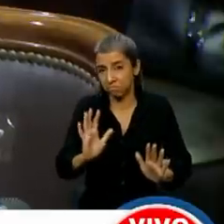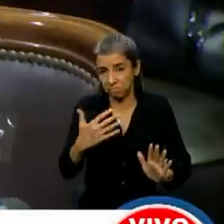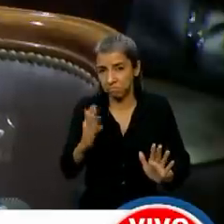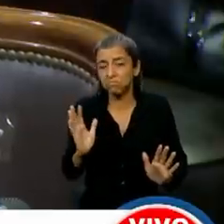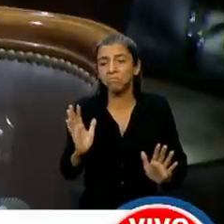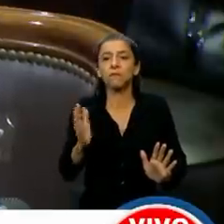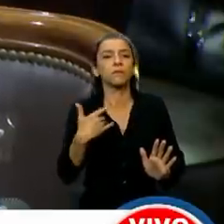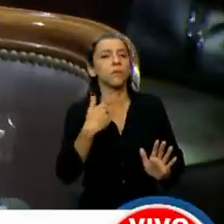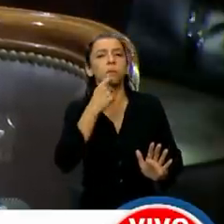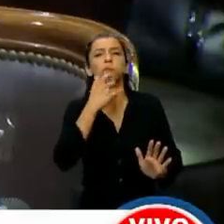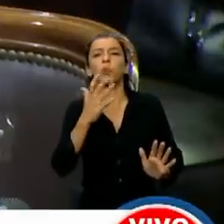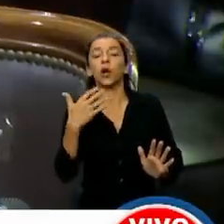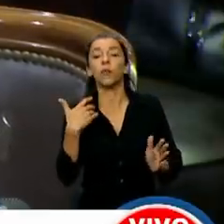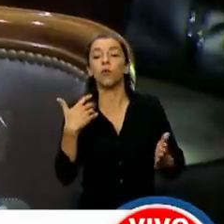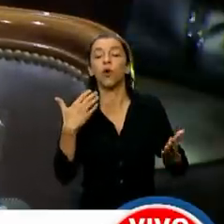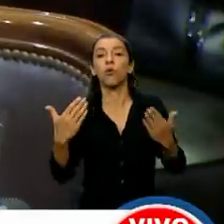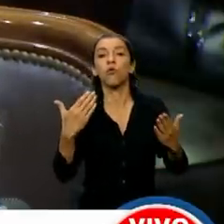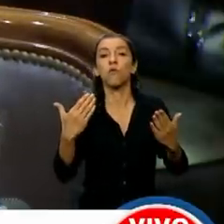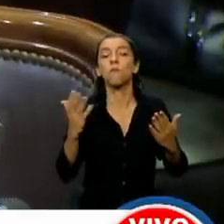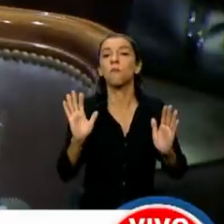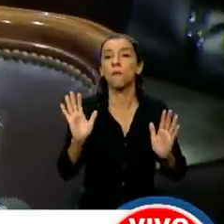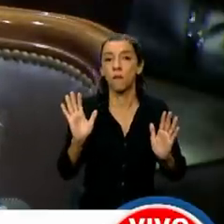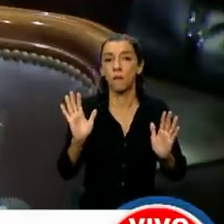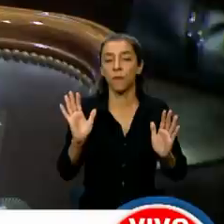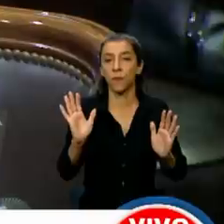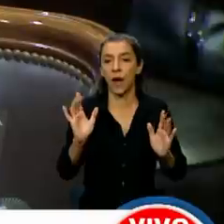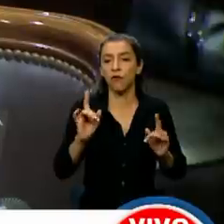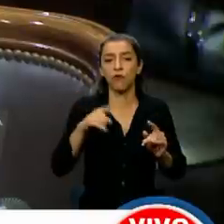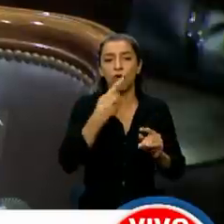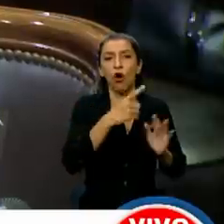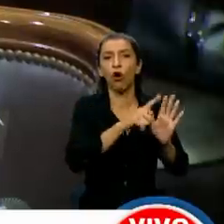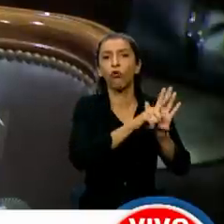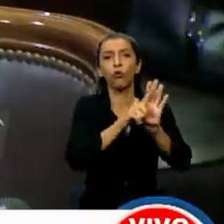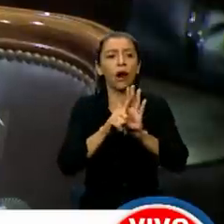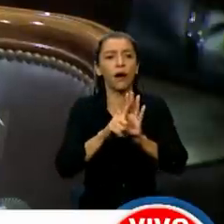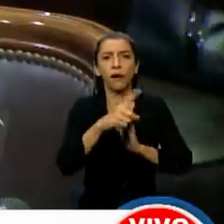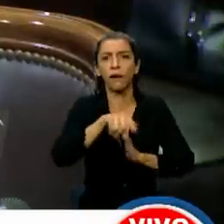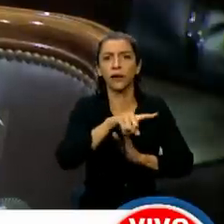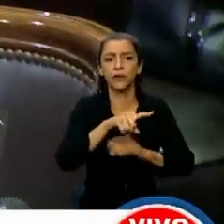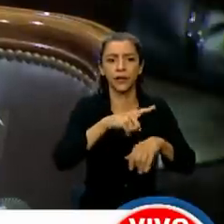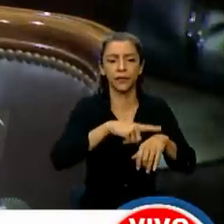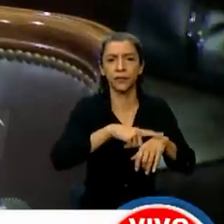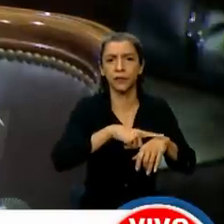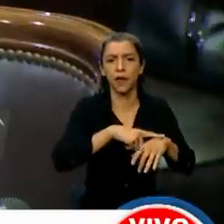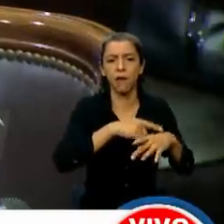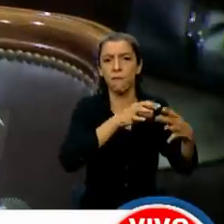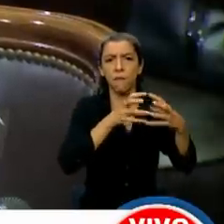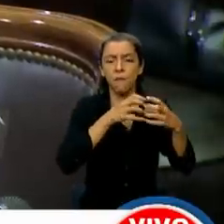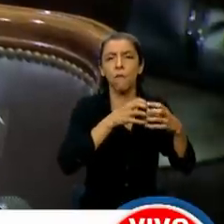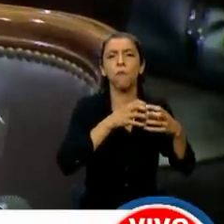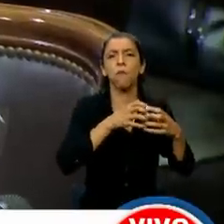por ejemplo el tratamiento de otras leyes que hemos llevado adelante en este